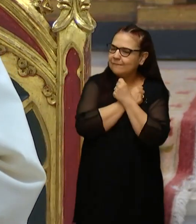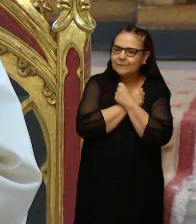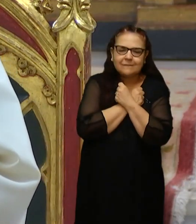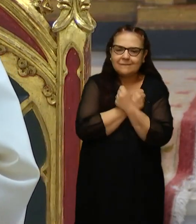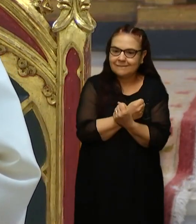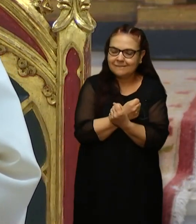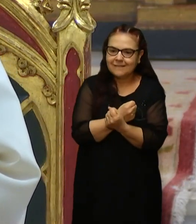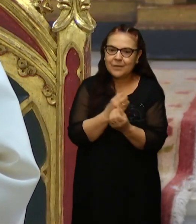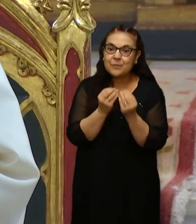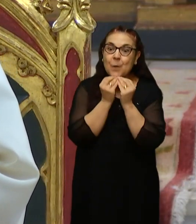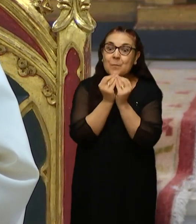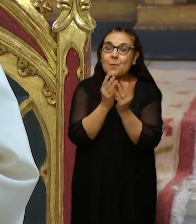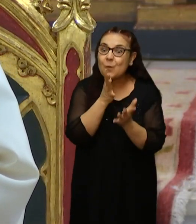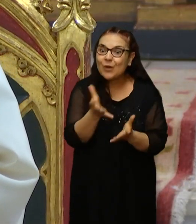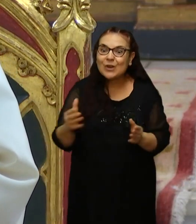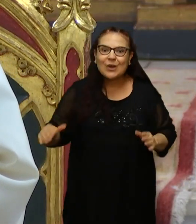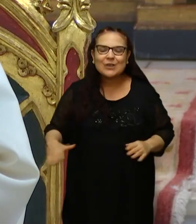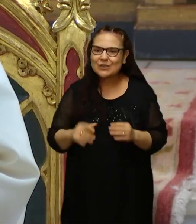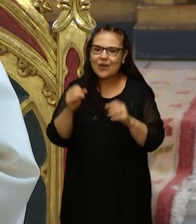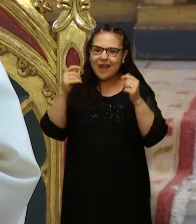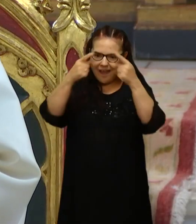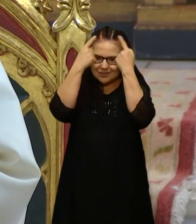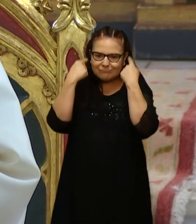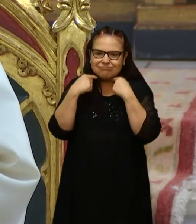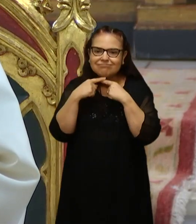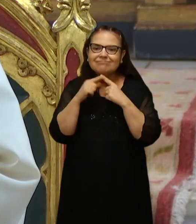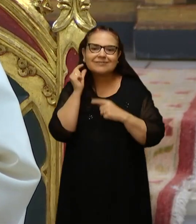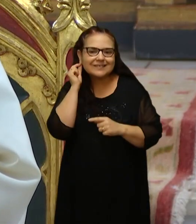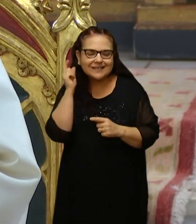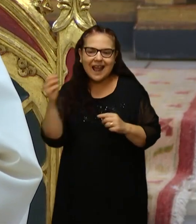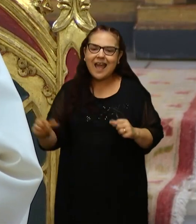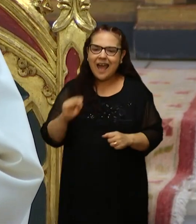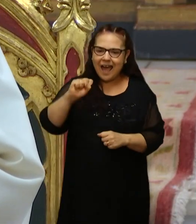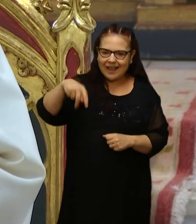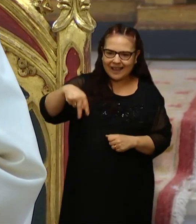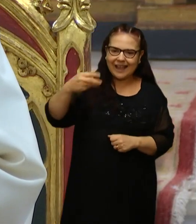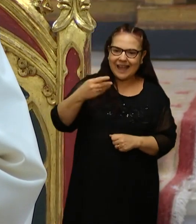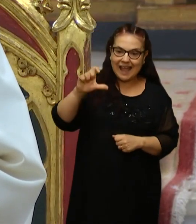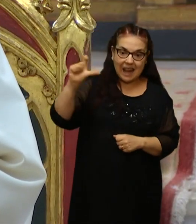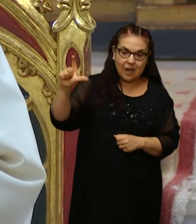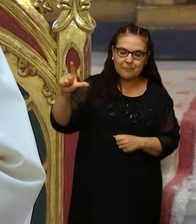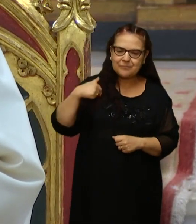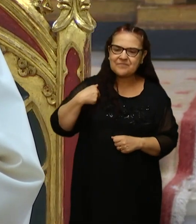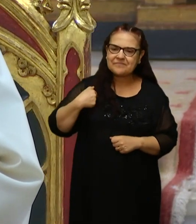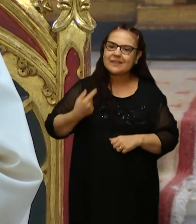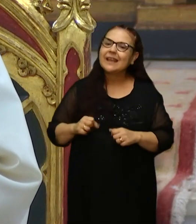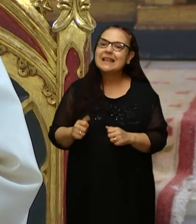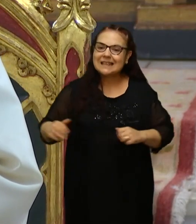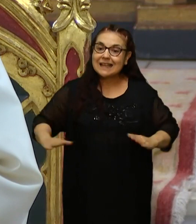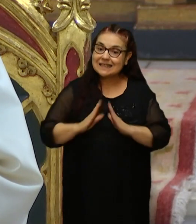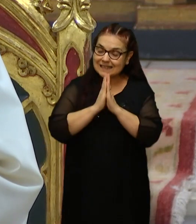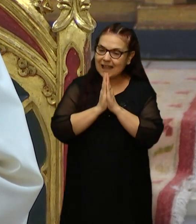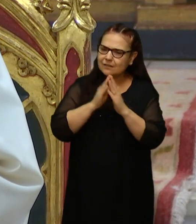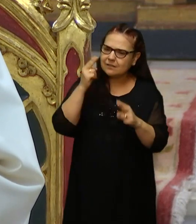tremenda por Sor Ángela de la Cruz. Fue canonizada por el Papa San Juan